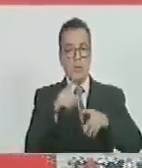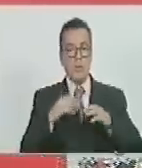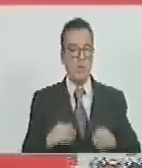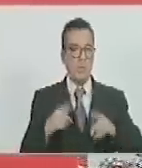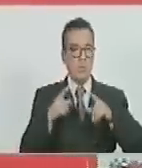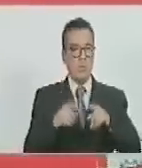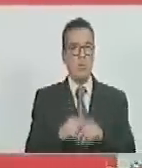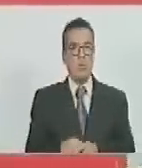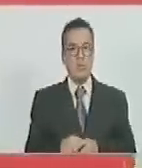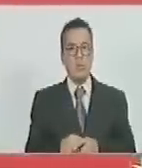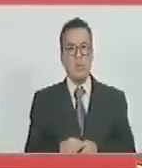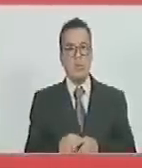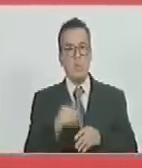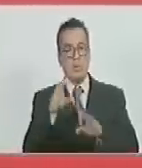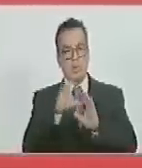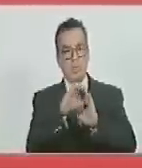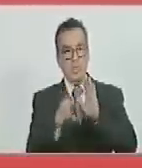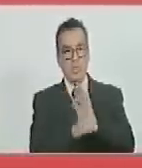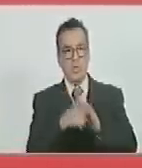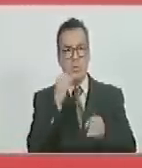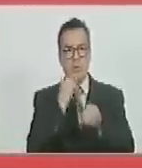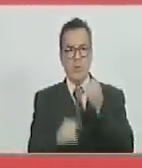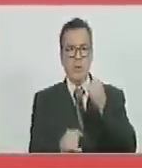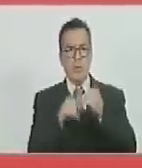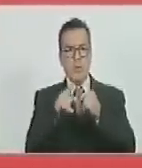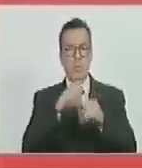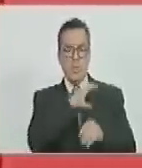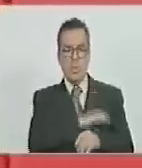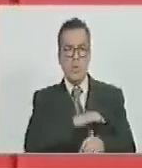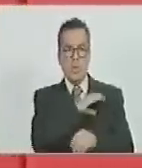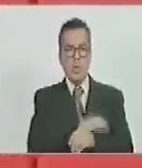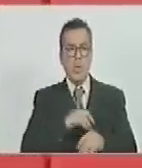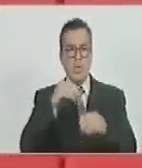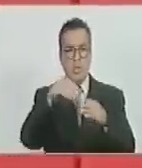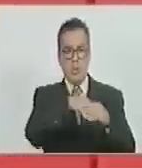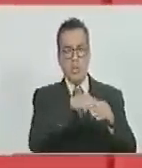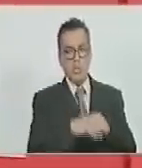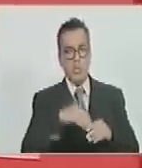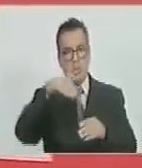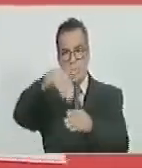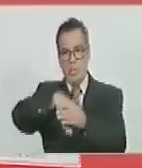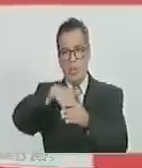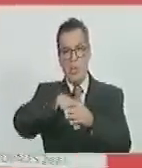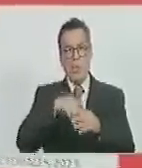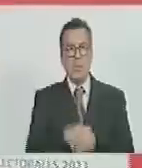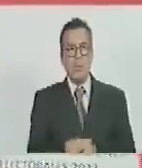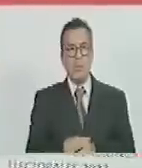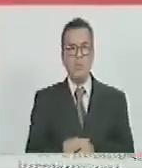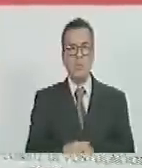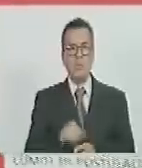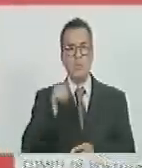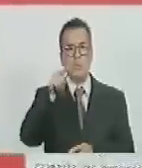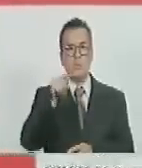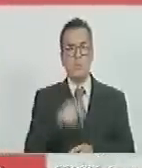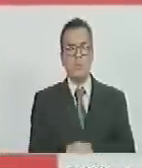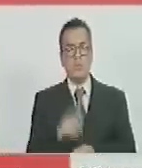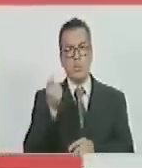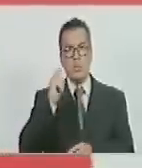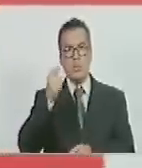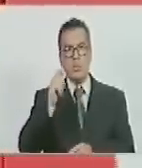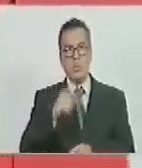manera se constituya finalmente en el Comité de Postulaciones Electorales. Esta